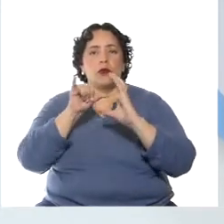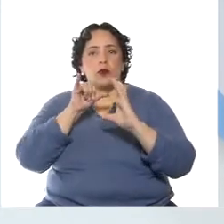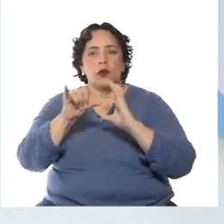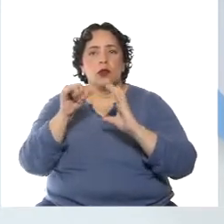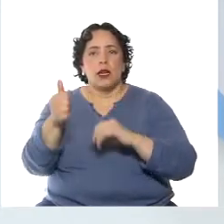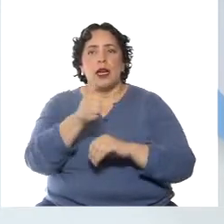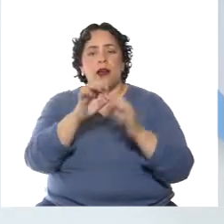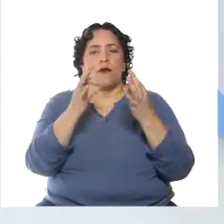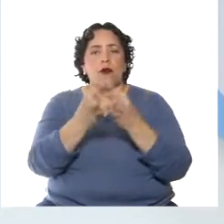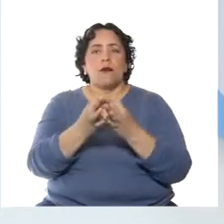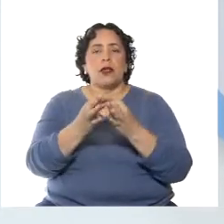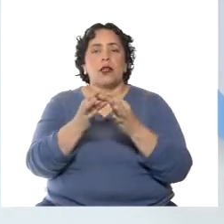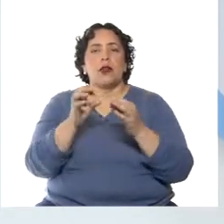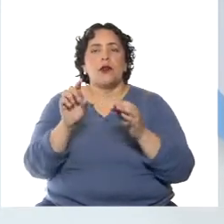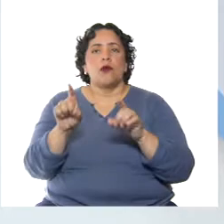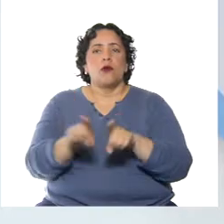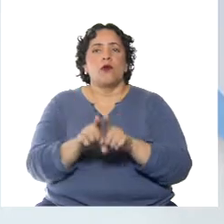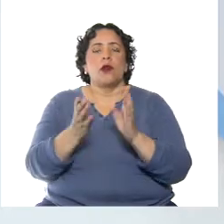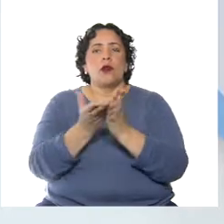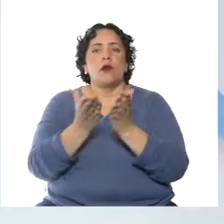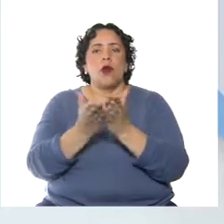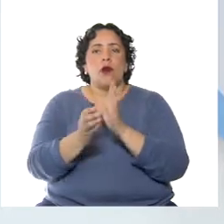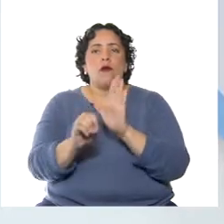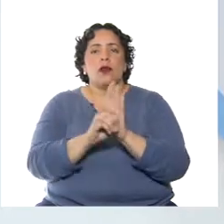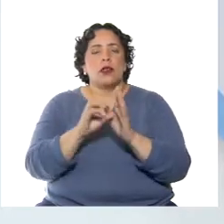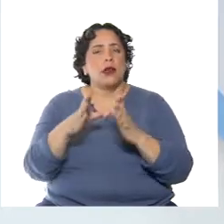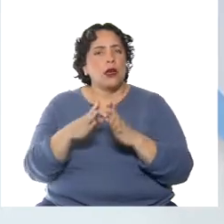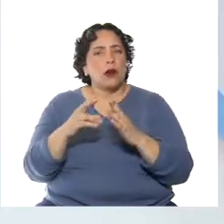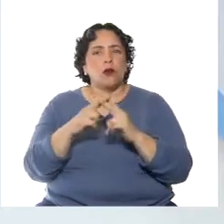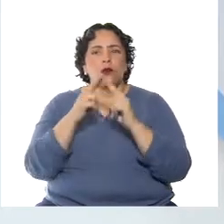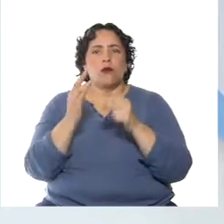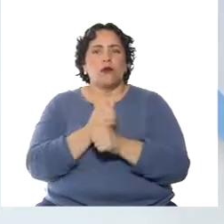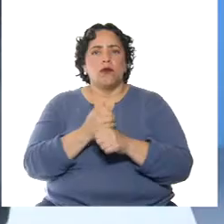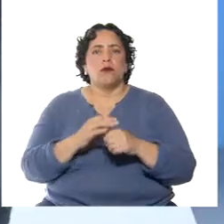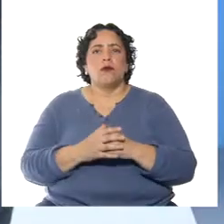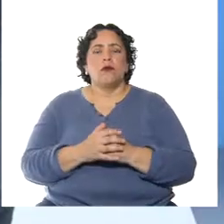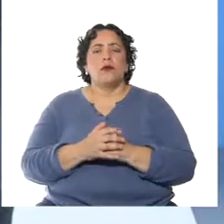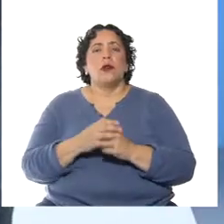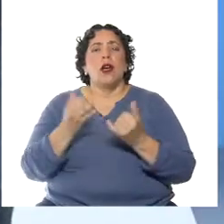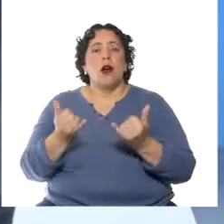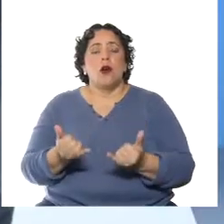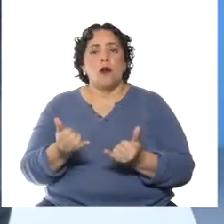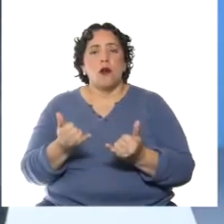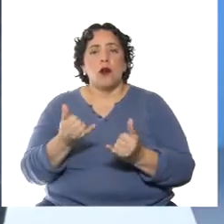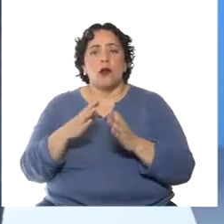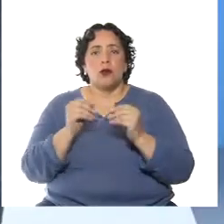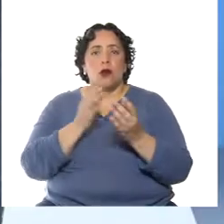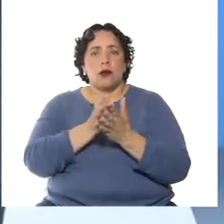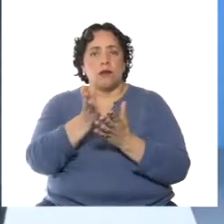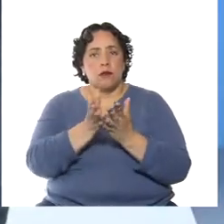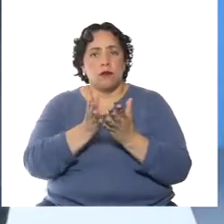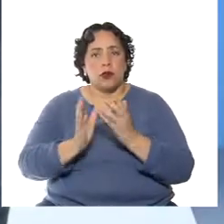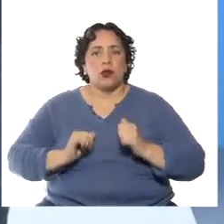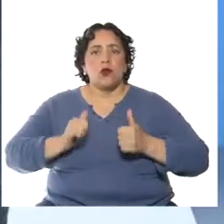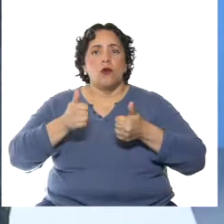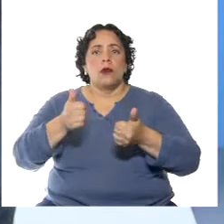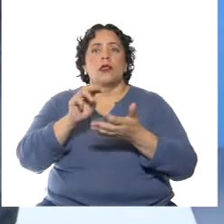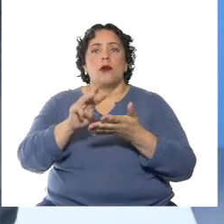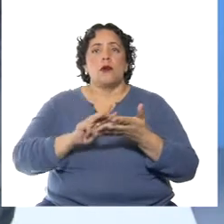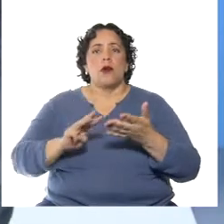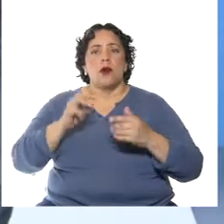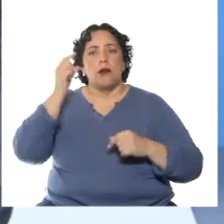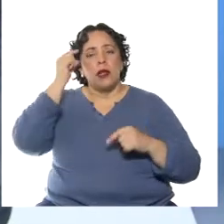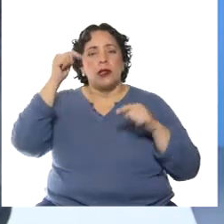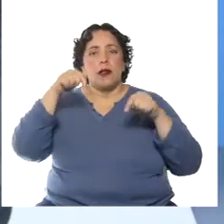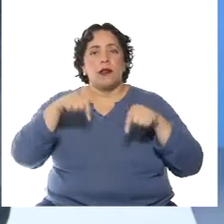Cada Familia Una Escuela Oficial. Ahí puedes encontrar todos nuestros programas. Ya que tienen todas las coordenadas para comenzar nuestro